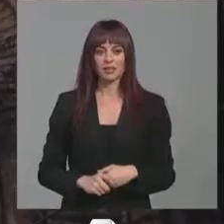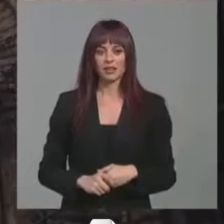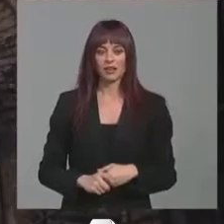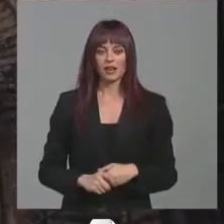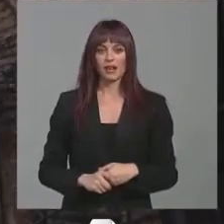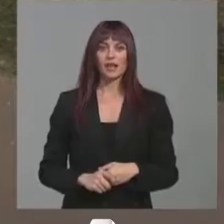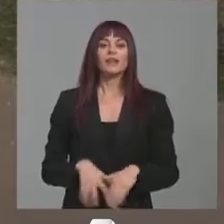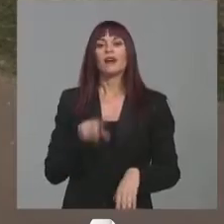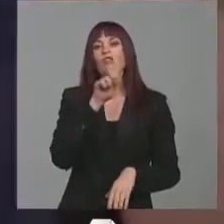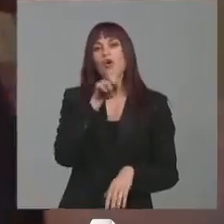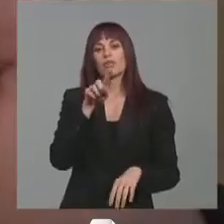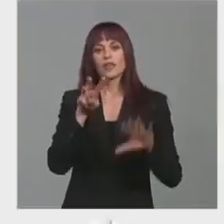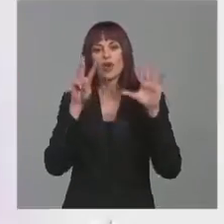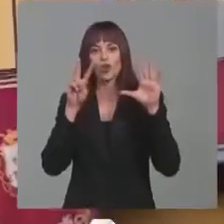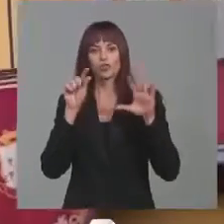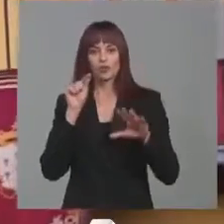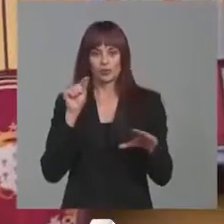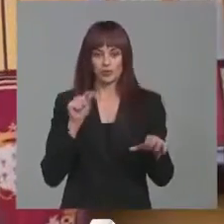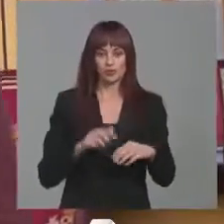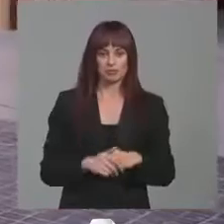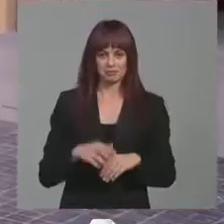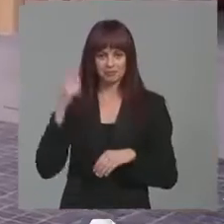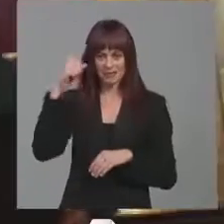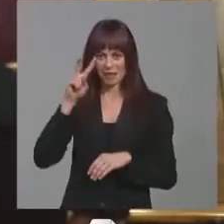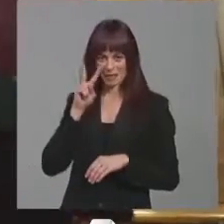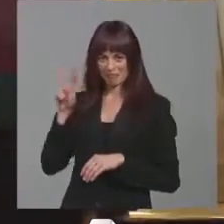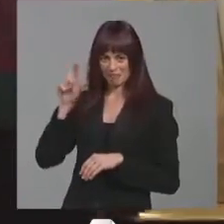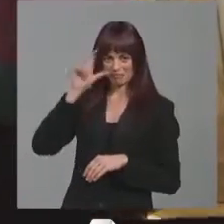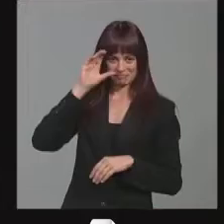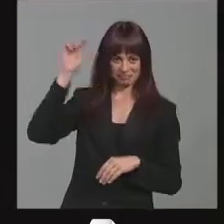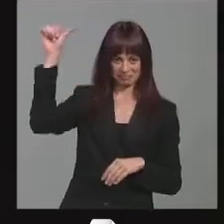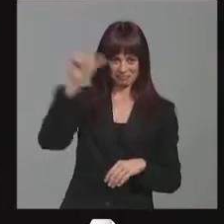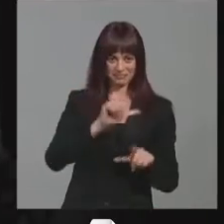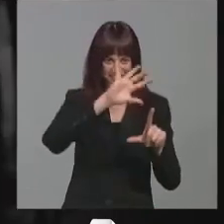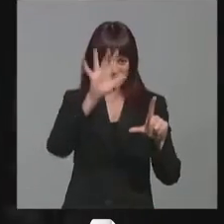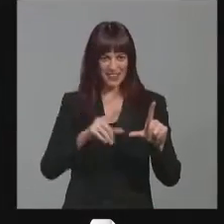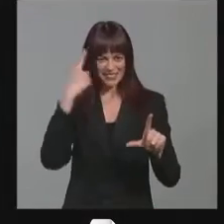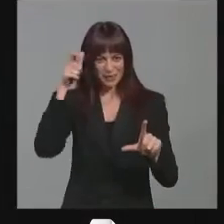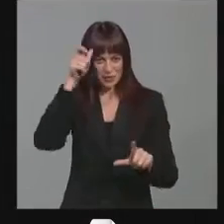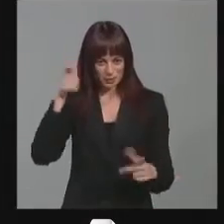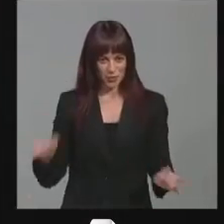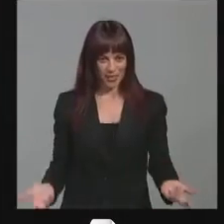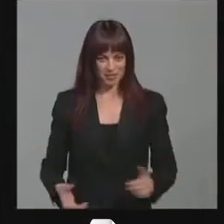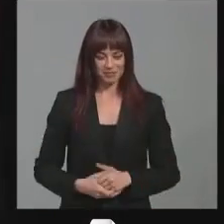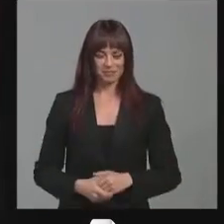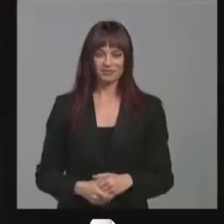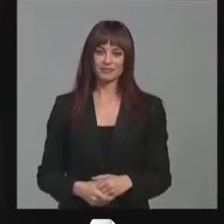8 minutos pasan de las 11 de la mañana seguro que saben lo que están viendo en sus imágenes seguro que saben qué municipio